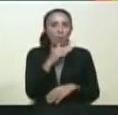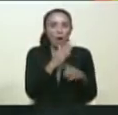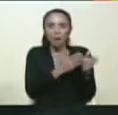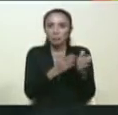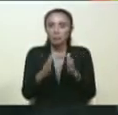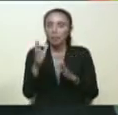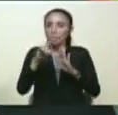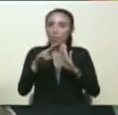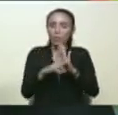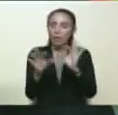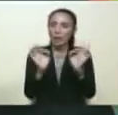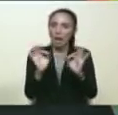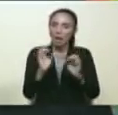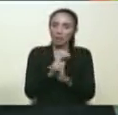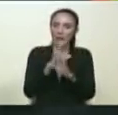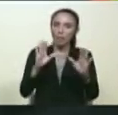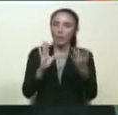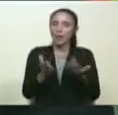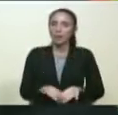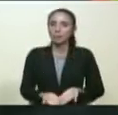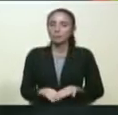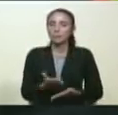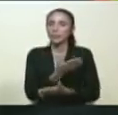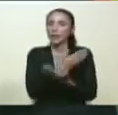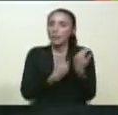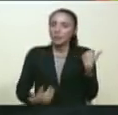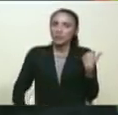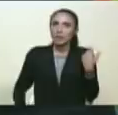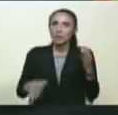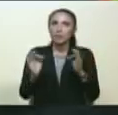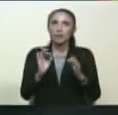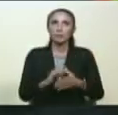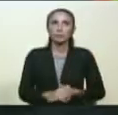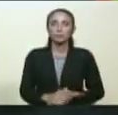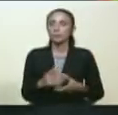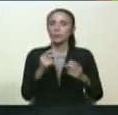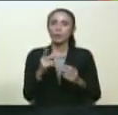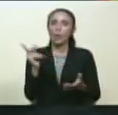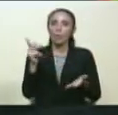para las elecciones presidenciales, y decía Federica Mogherini que no asistiría como